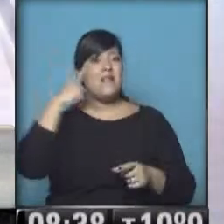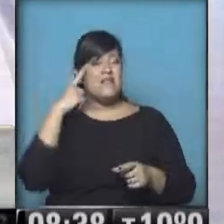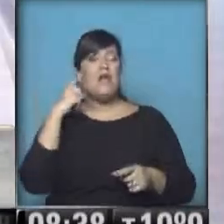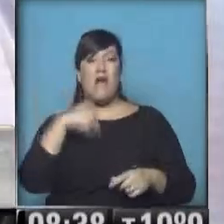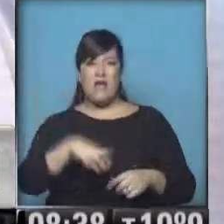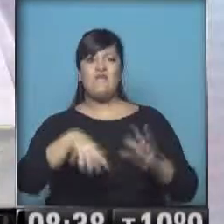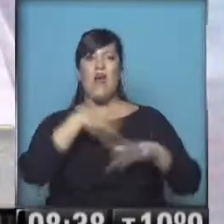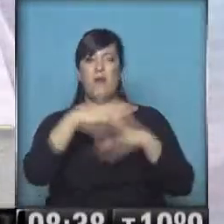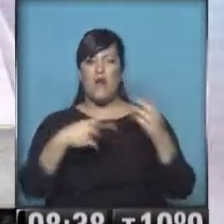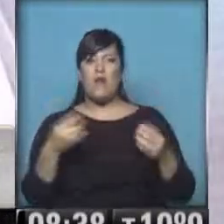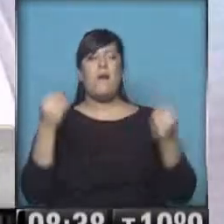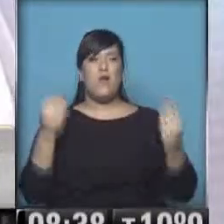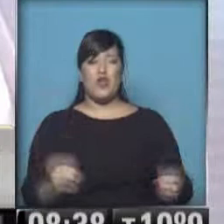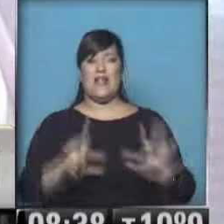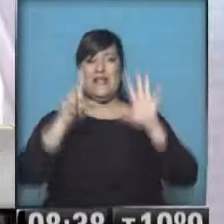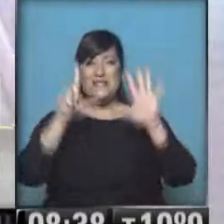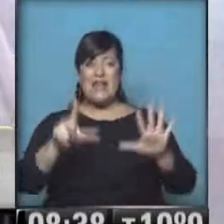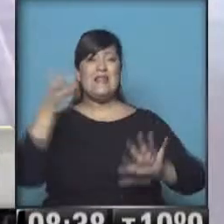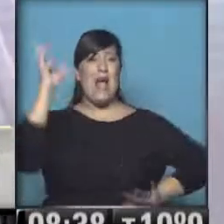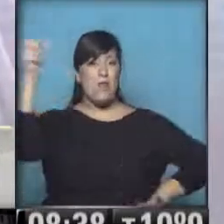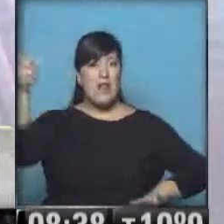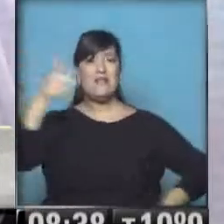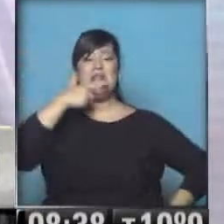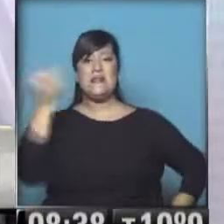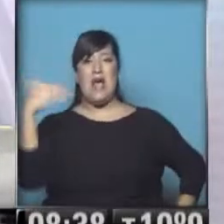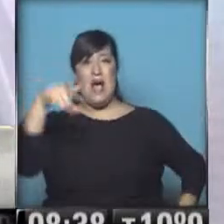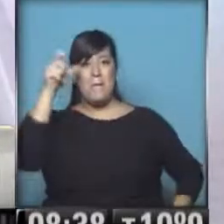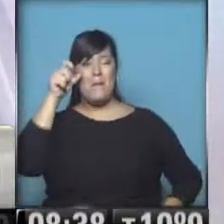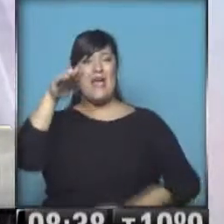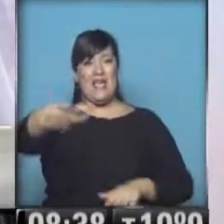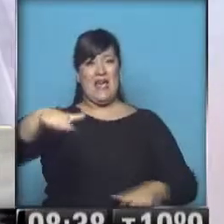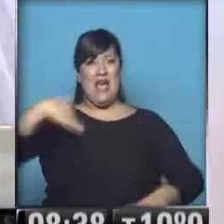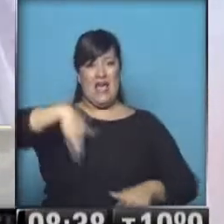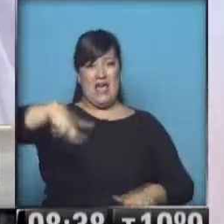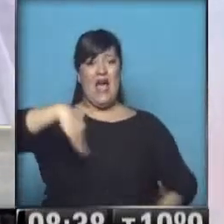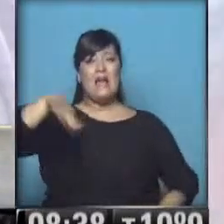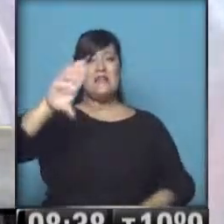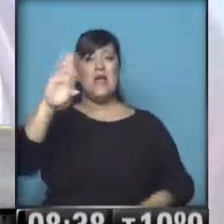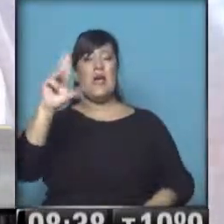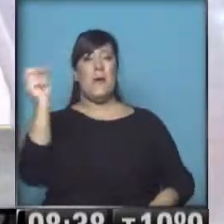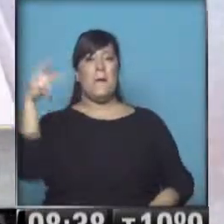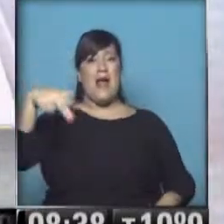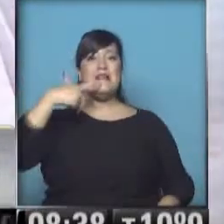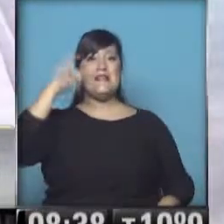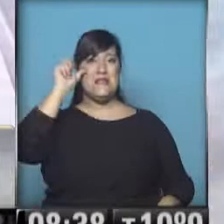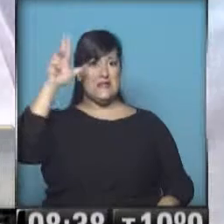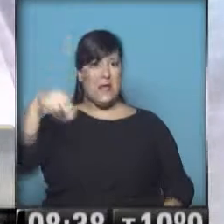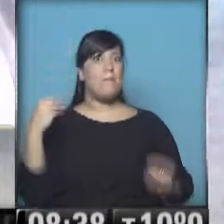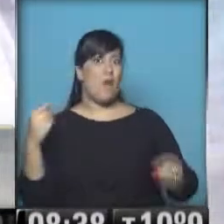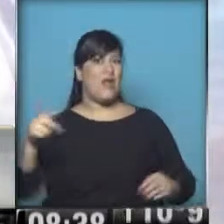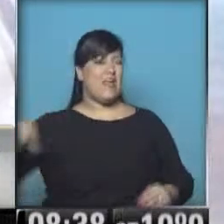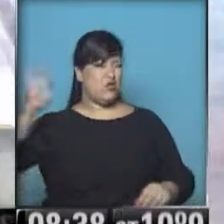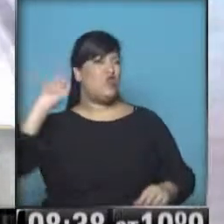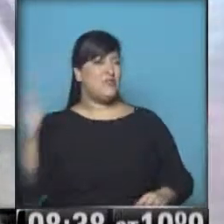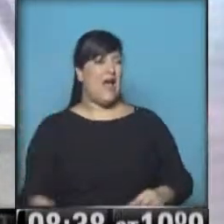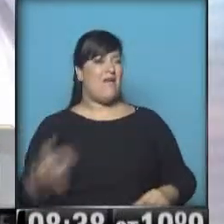conflicto porque había 7 ambulancias del SAME sobre la calle de Bransen, lo cual significa que ellos visualizaban